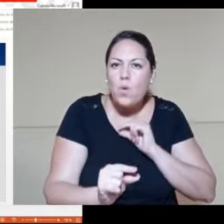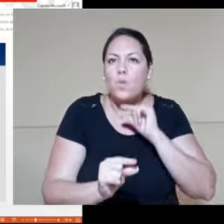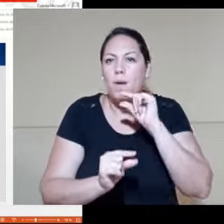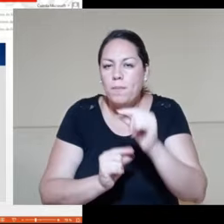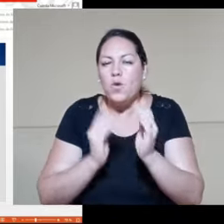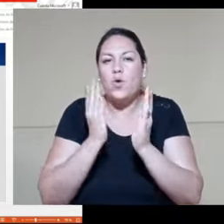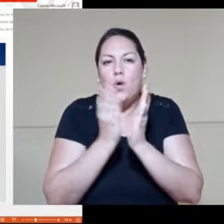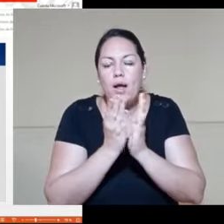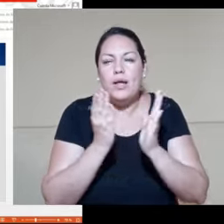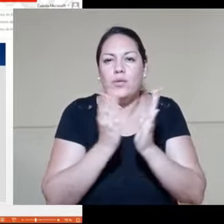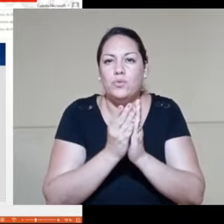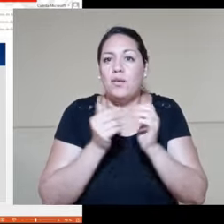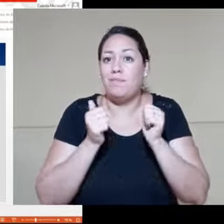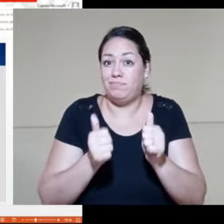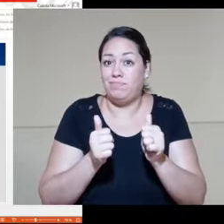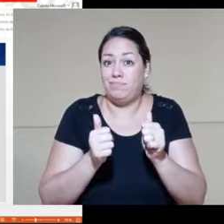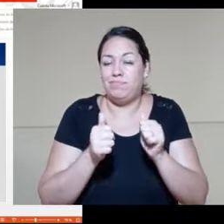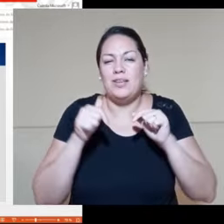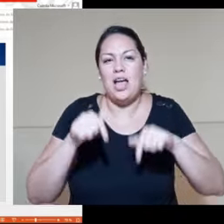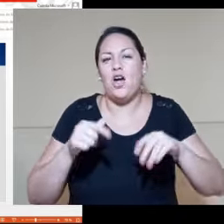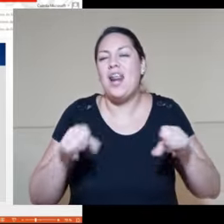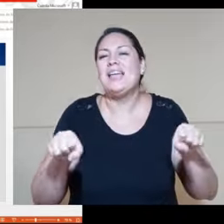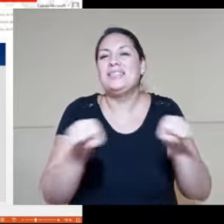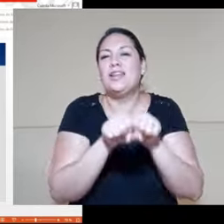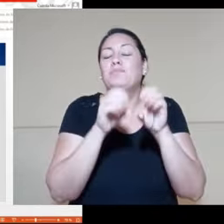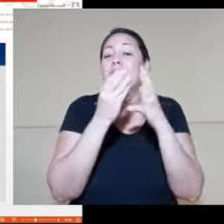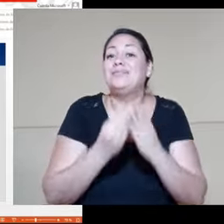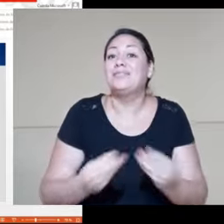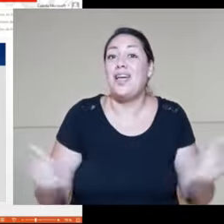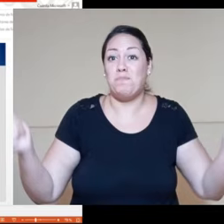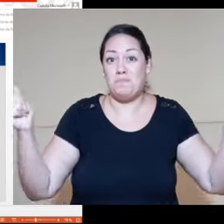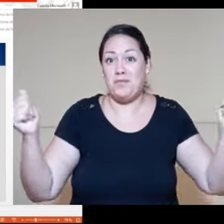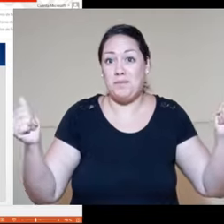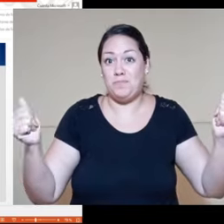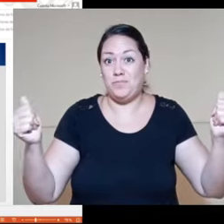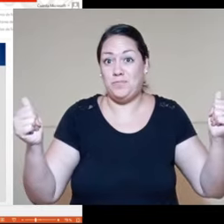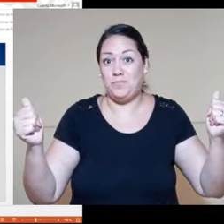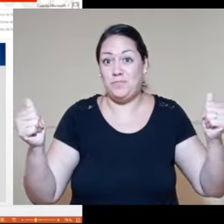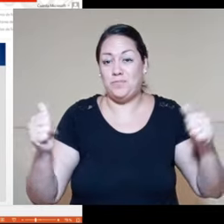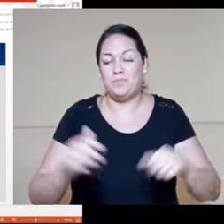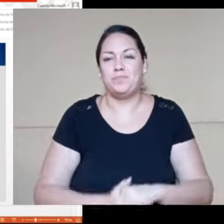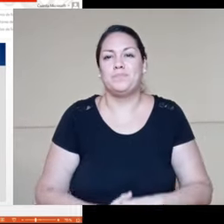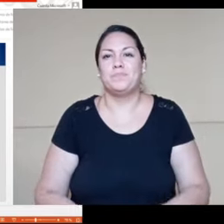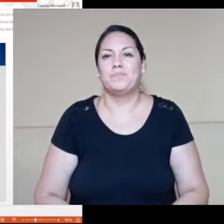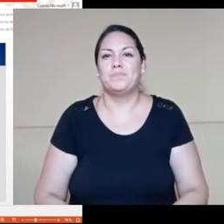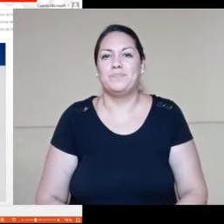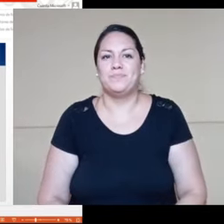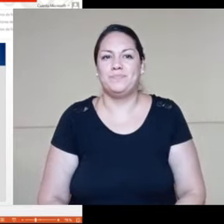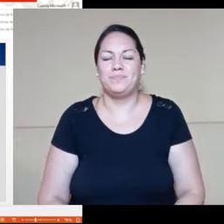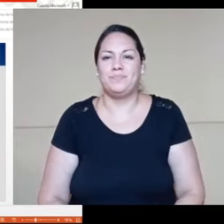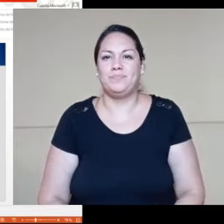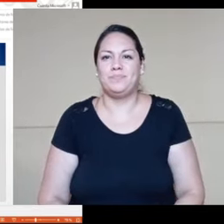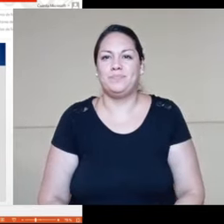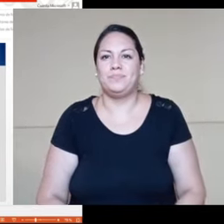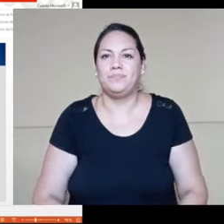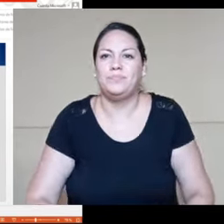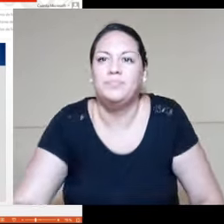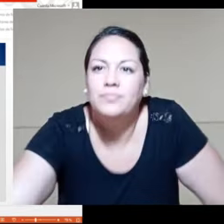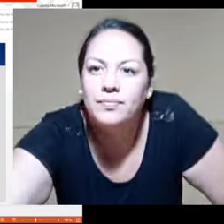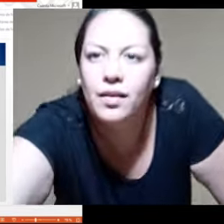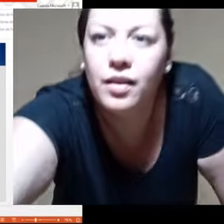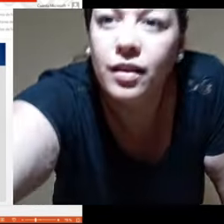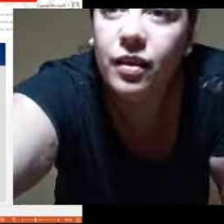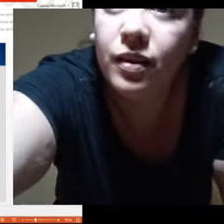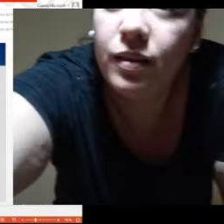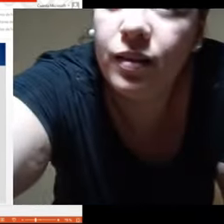Pero vayan llevándola más o menos al día. Bueno, ahora terminamos sinapsis, los dejo con la profesora para que hagan la